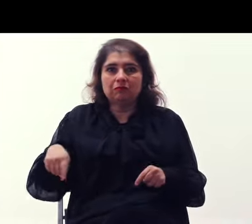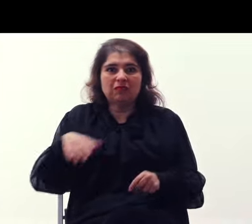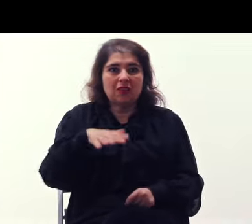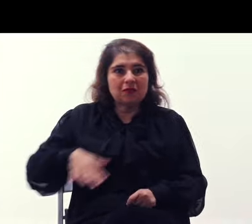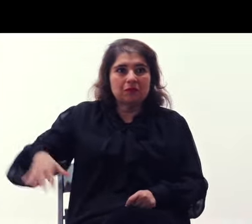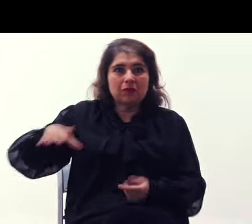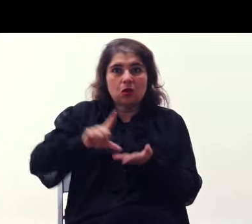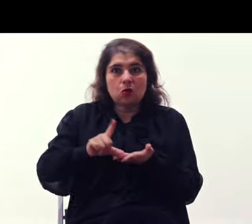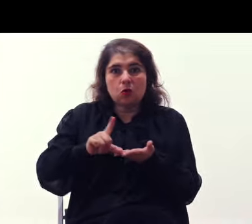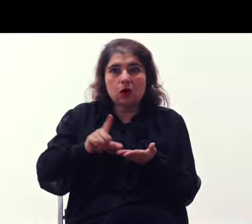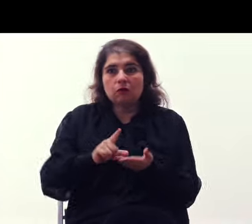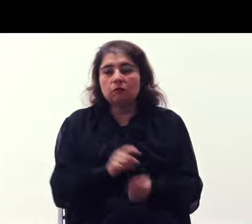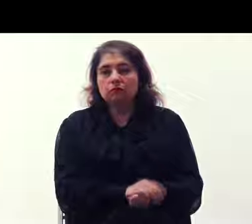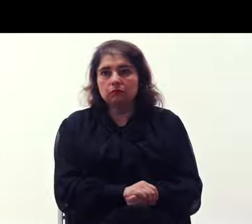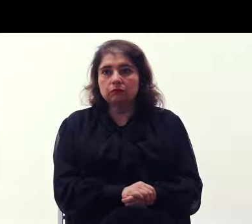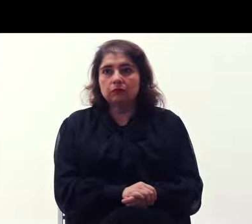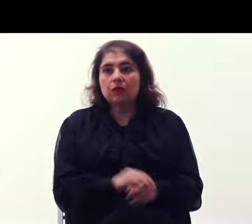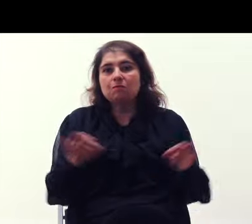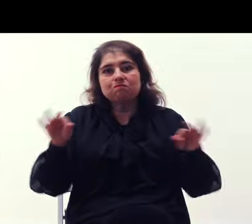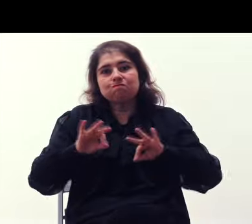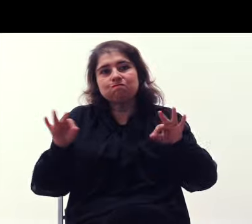acá a este lugar a hablar